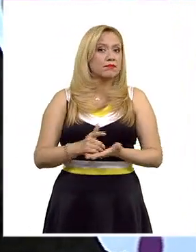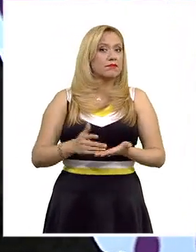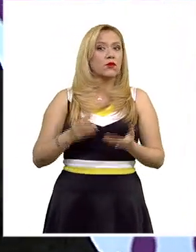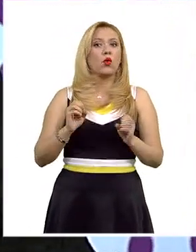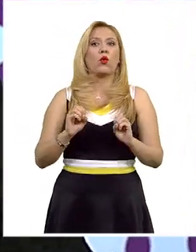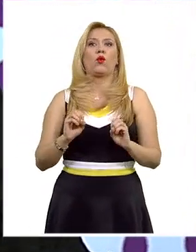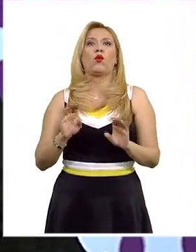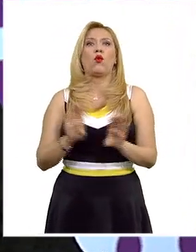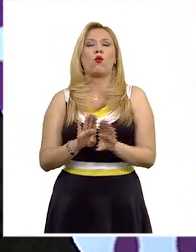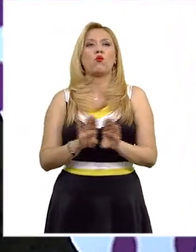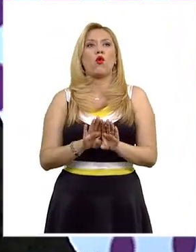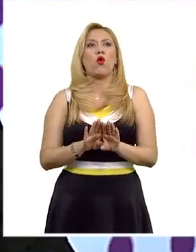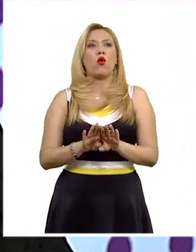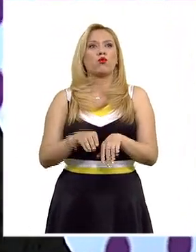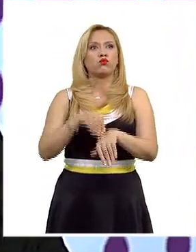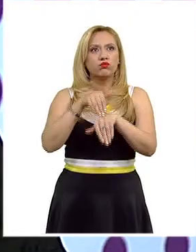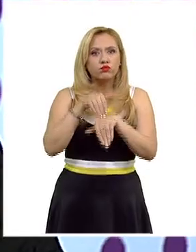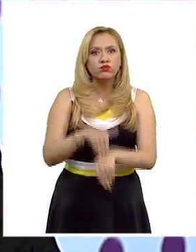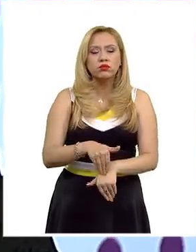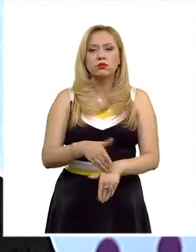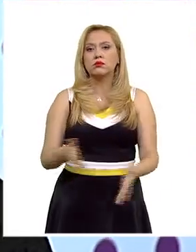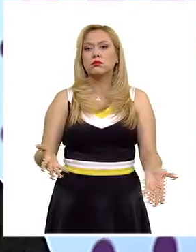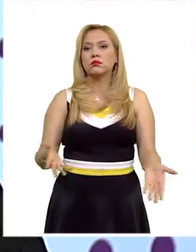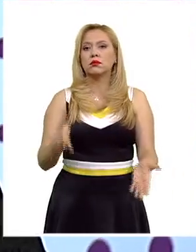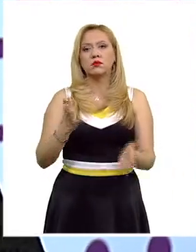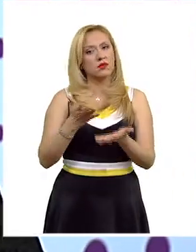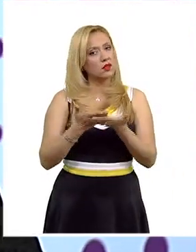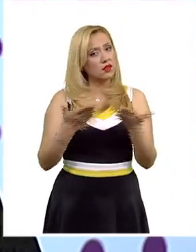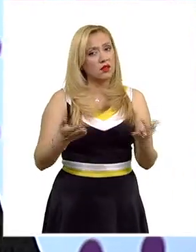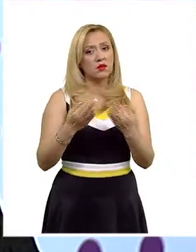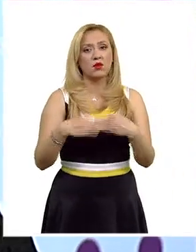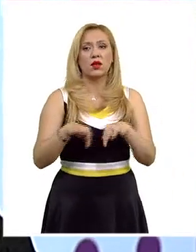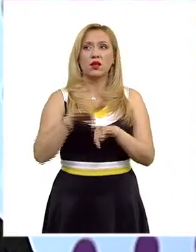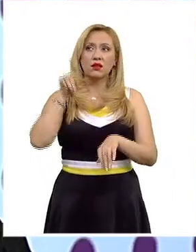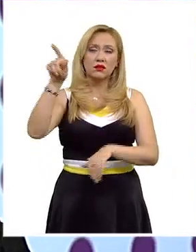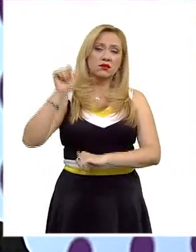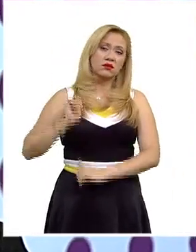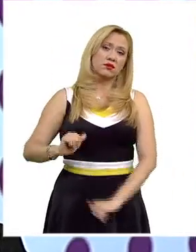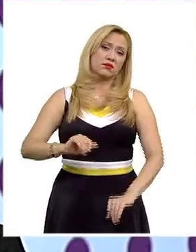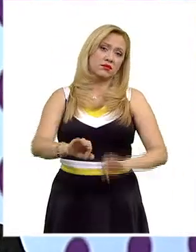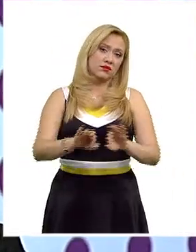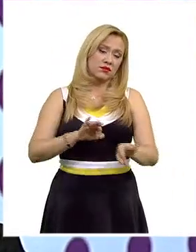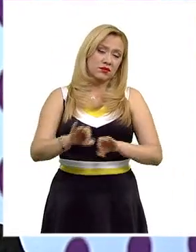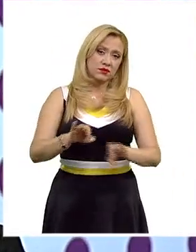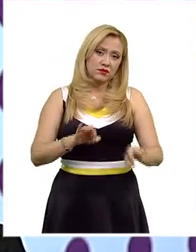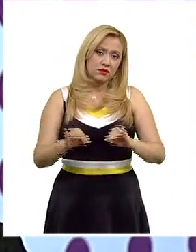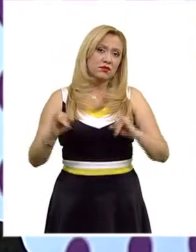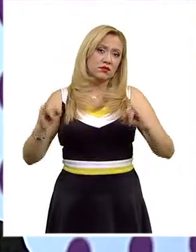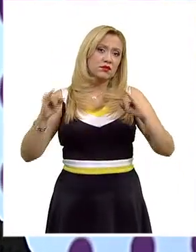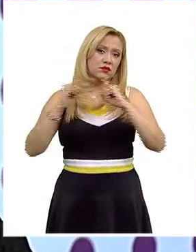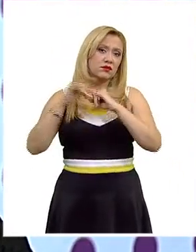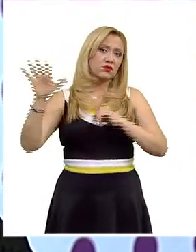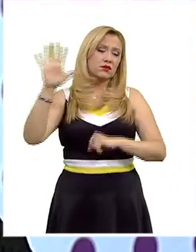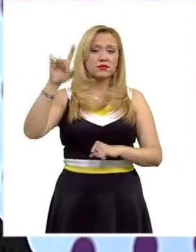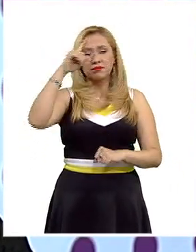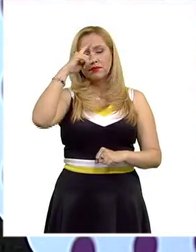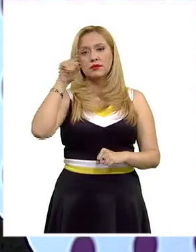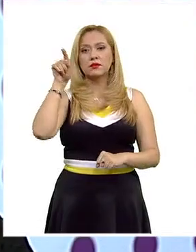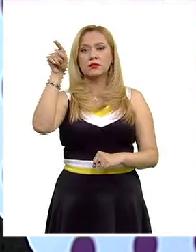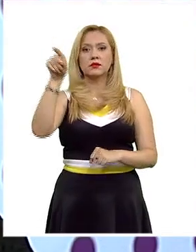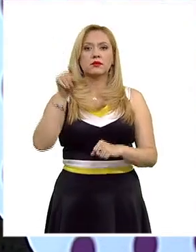sería muy importante que ya se dé por la Secretaría del Trabajo herramientas para eso, porque sería la